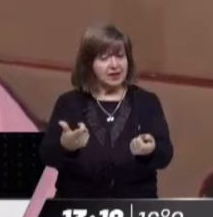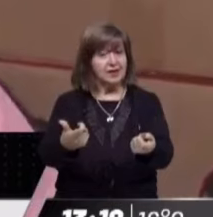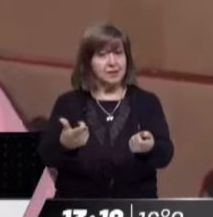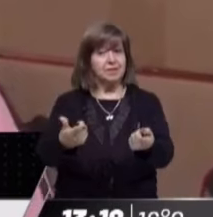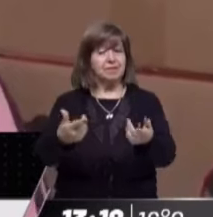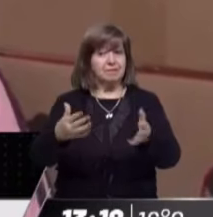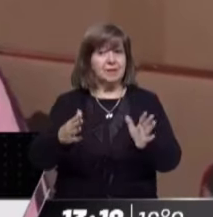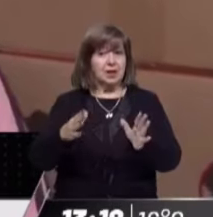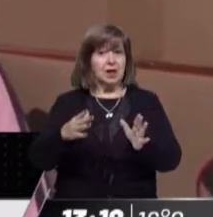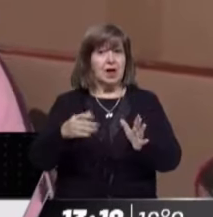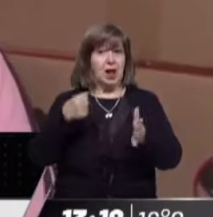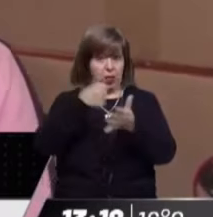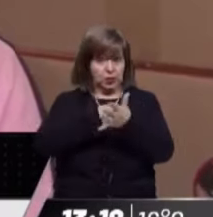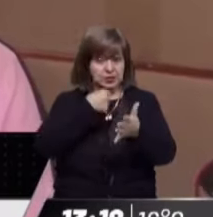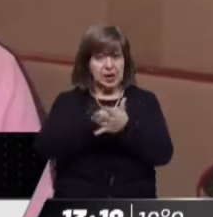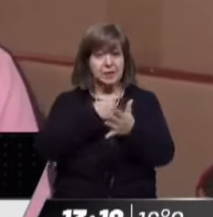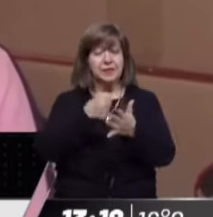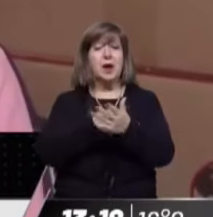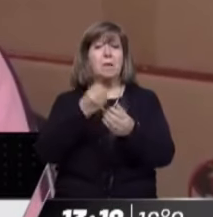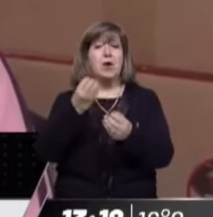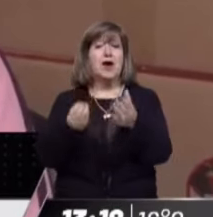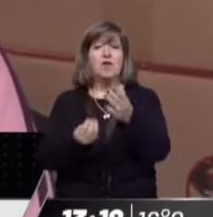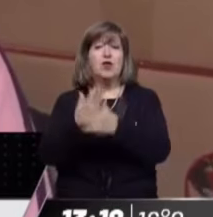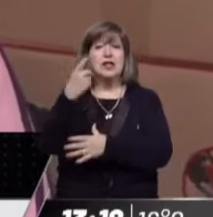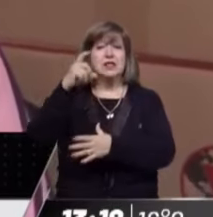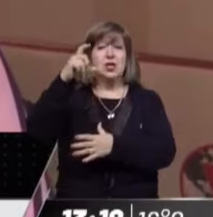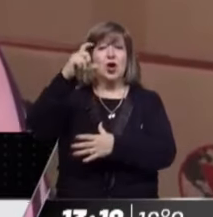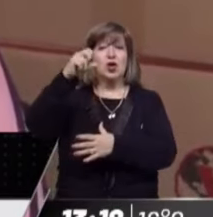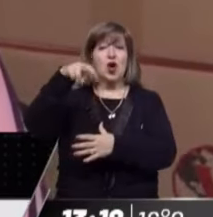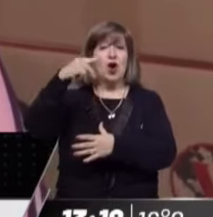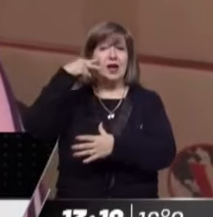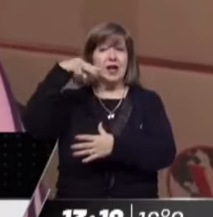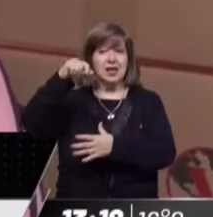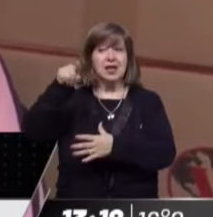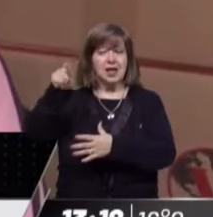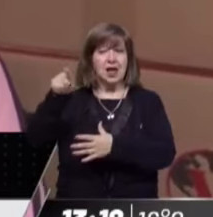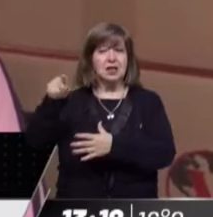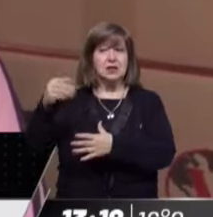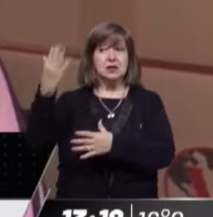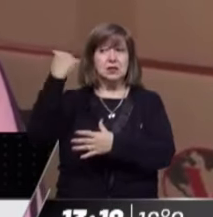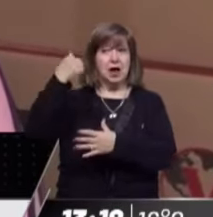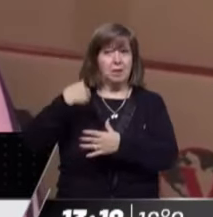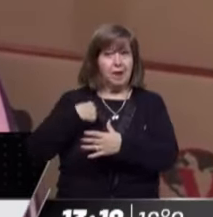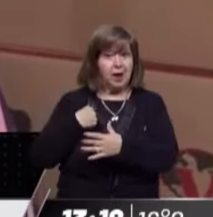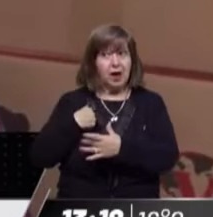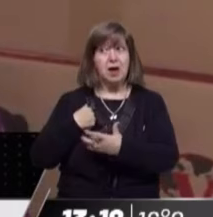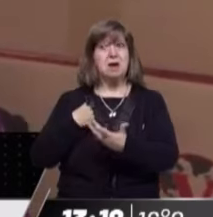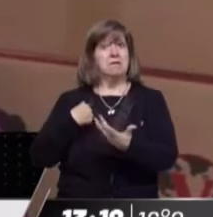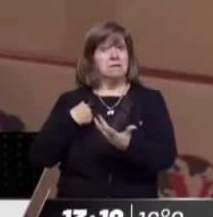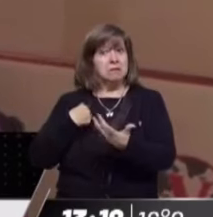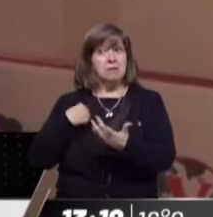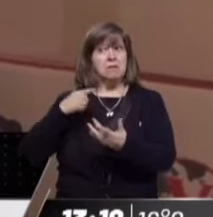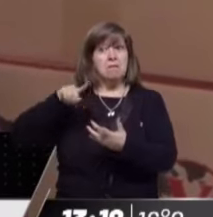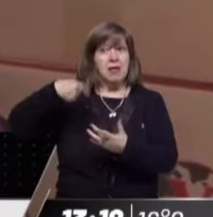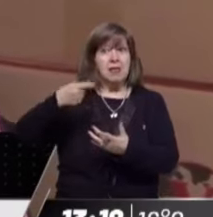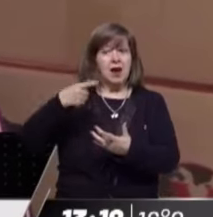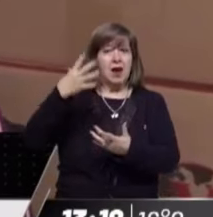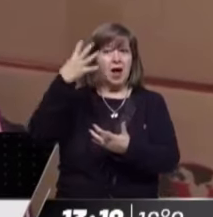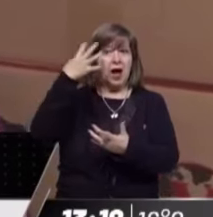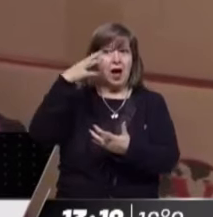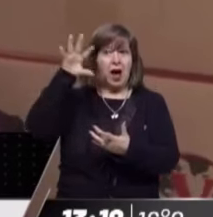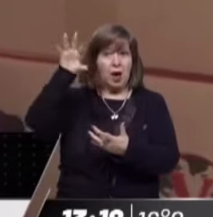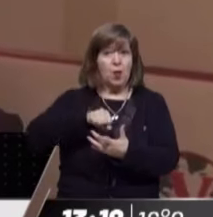adelante de todo esto como como la fundación conín porque la verdad que para nosotros que que nos llamen y nos digan eh mañana anda a buscar la